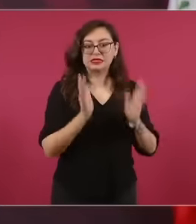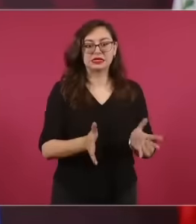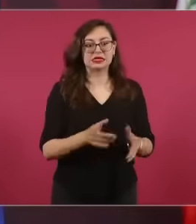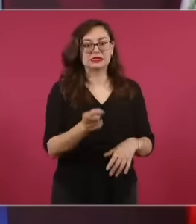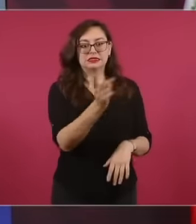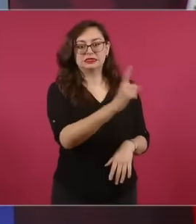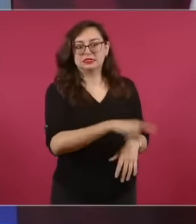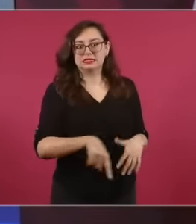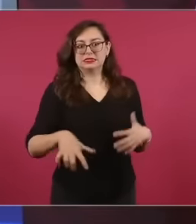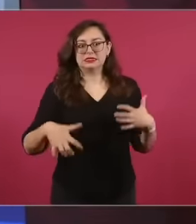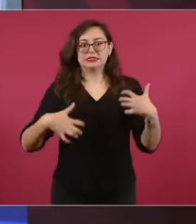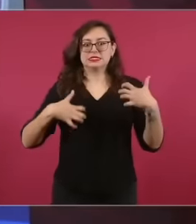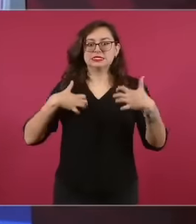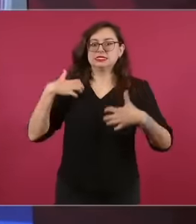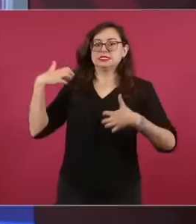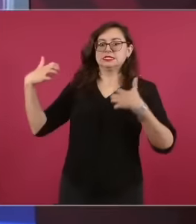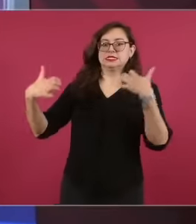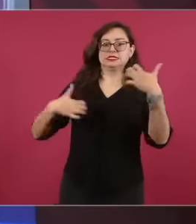molesta